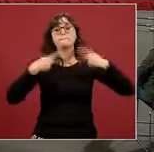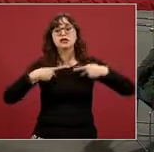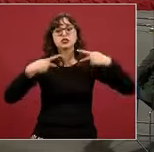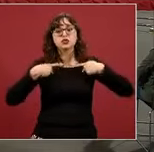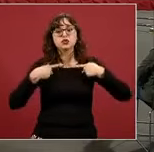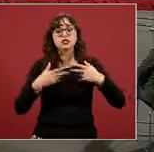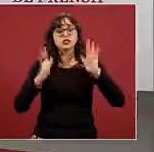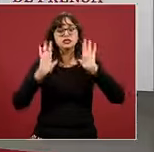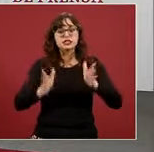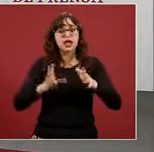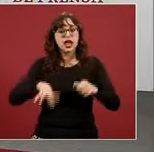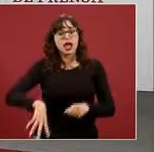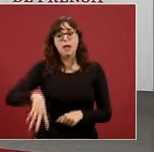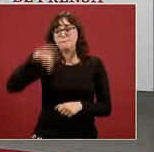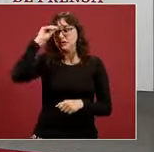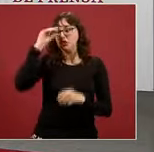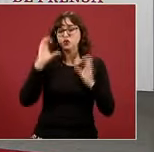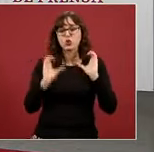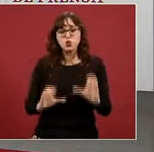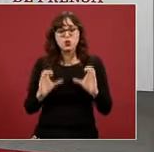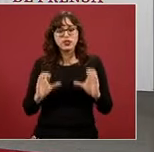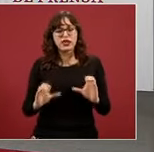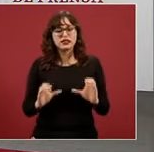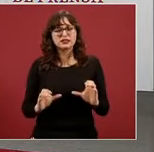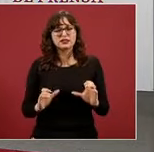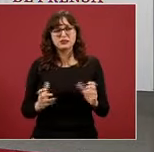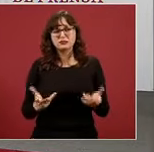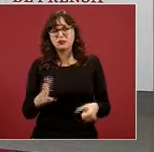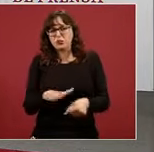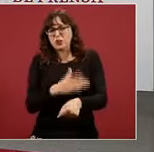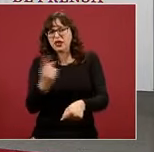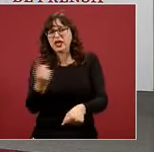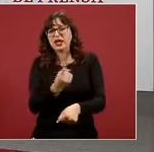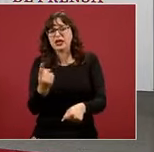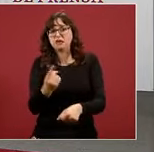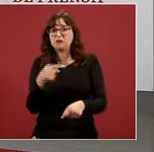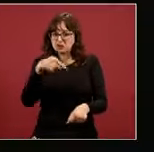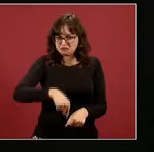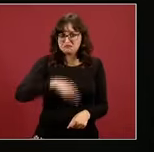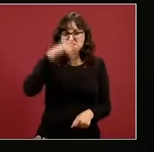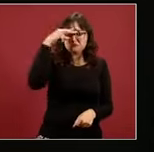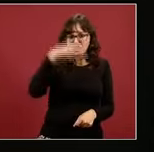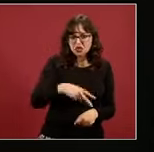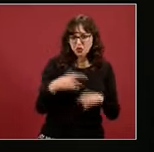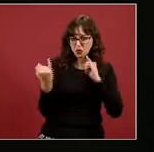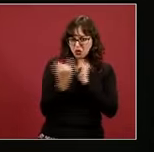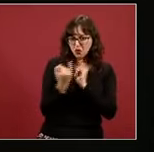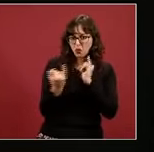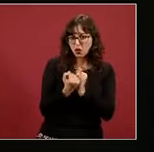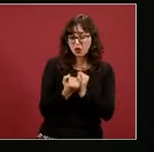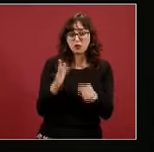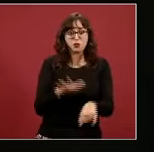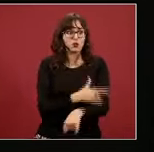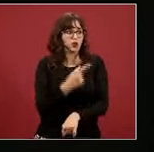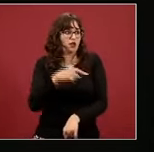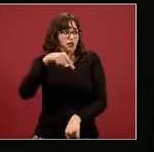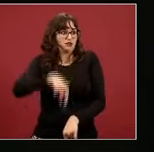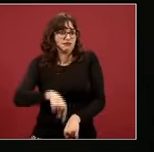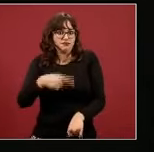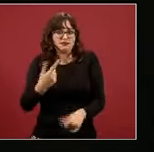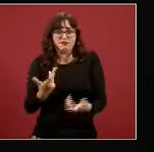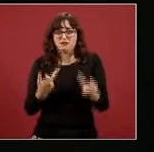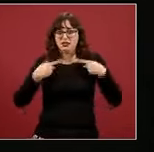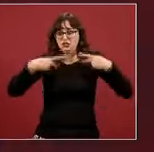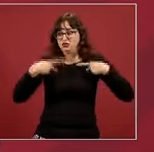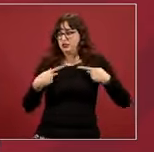a cuidarse de la enfermedad, y si tenemos como algún escenario parecido en México, ¿no? Sabiendo que las comorbilidades asociadas a,